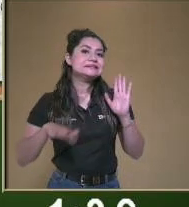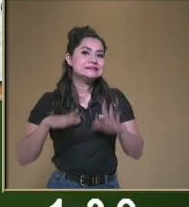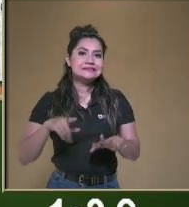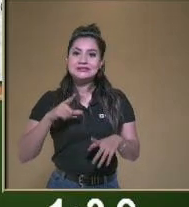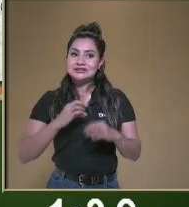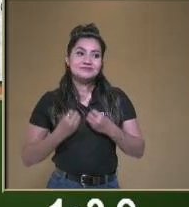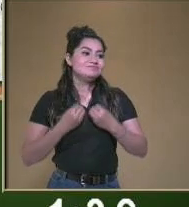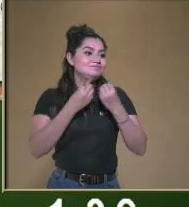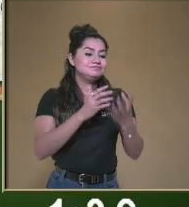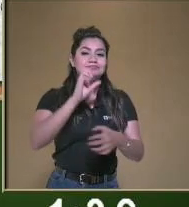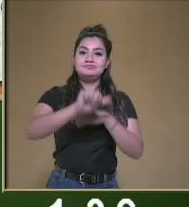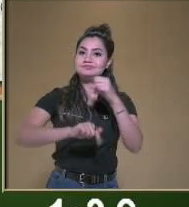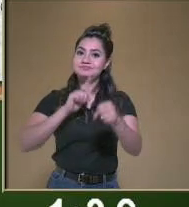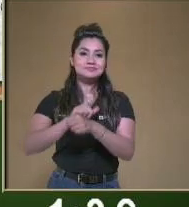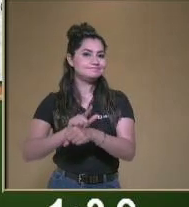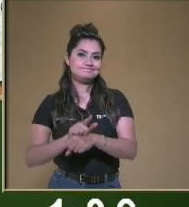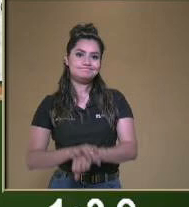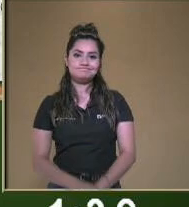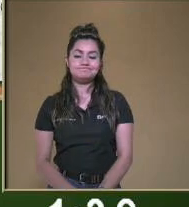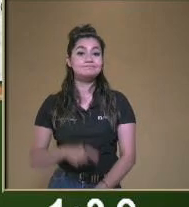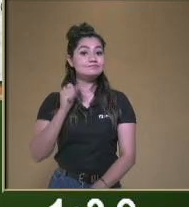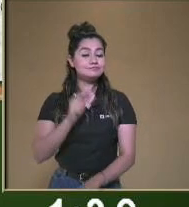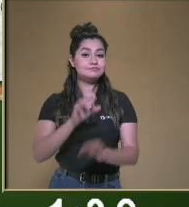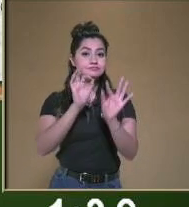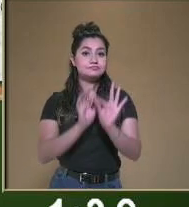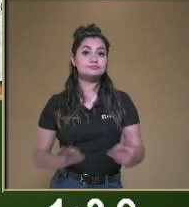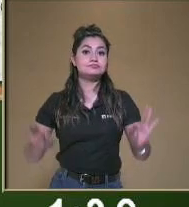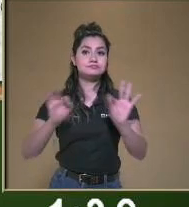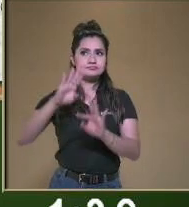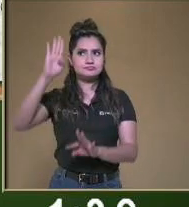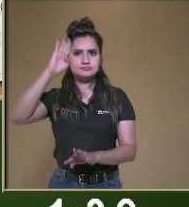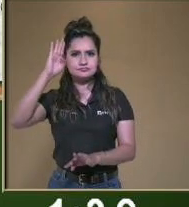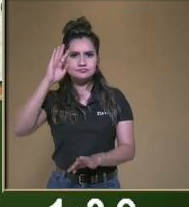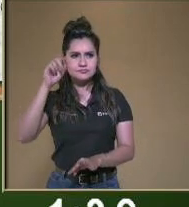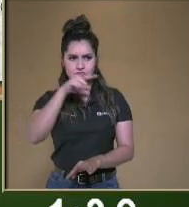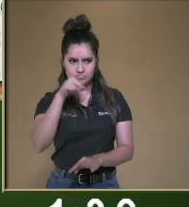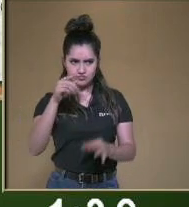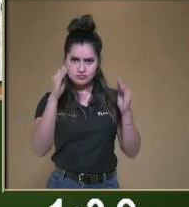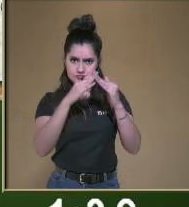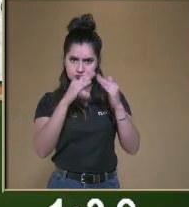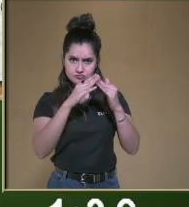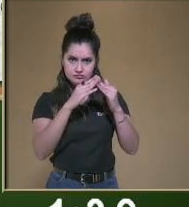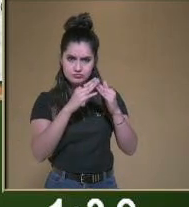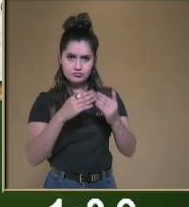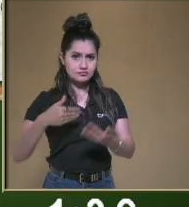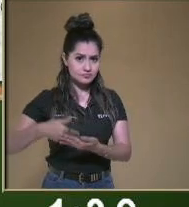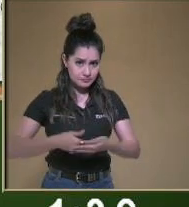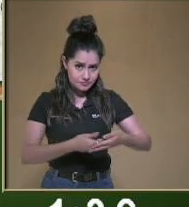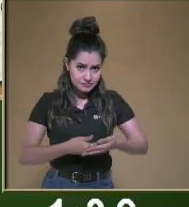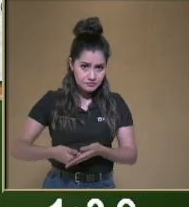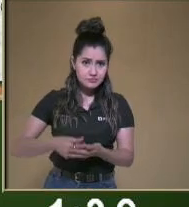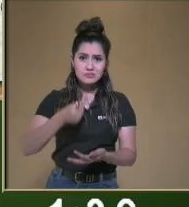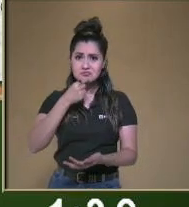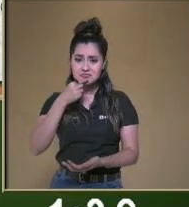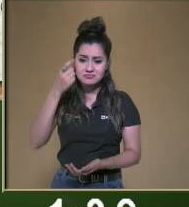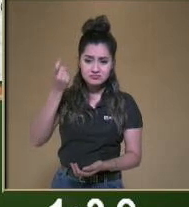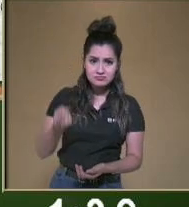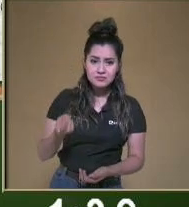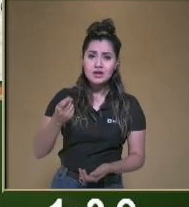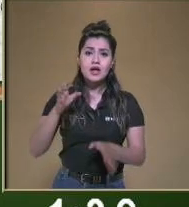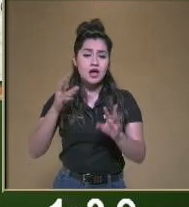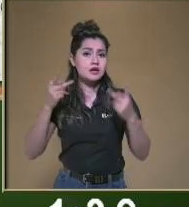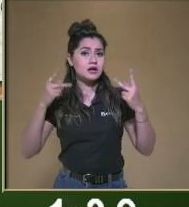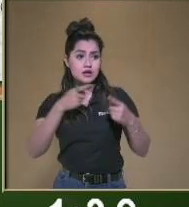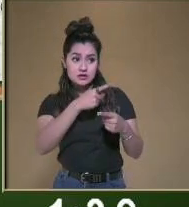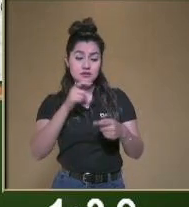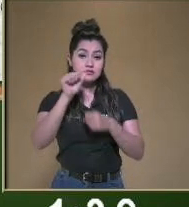muy importante que pensemos en que si en la casa hay niños o recién nacidos. ¿Por qué? Porque es un nuevo integrante que llega a la